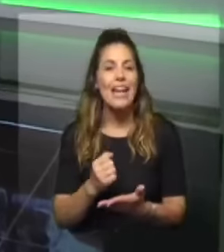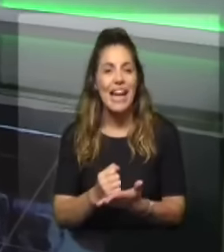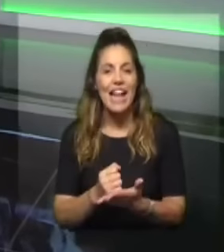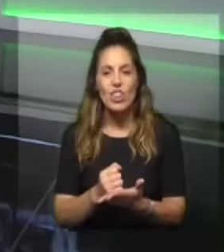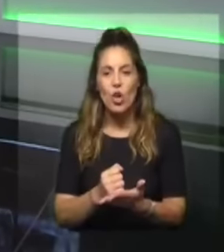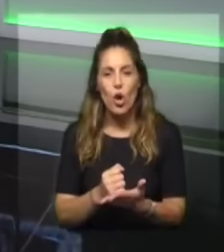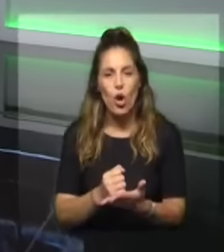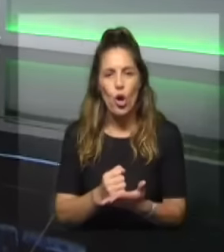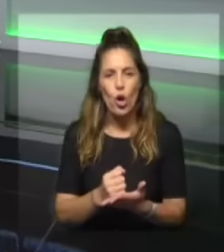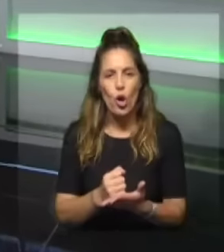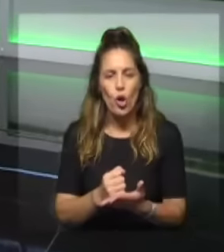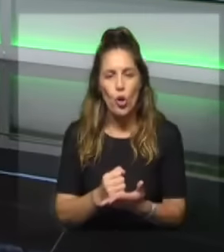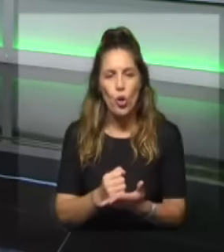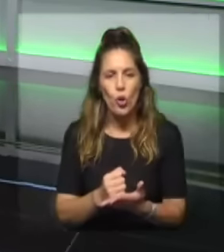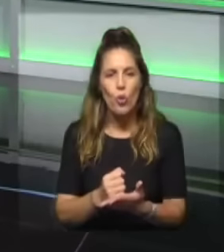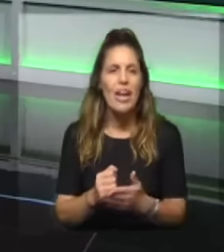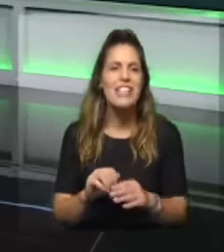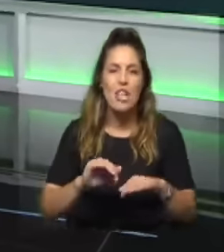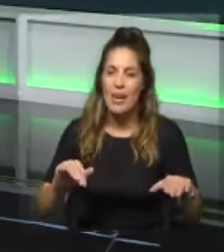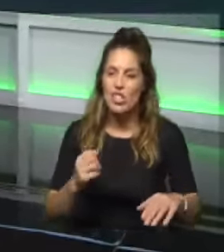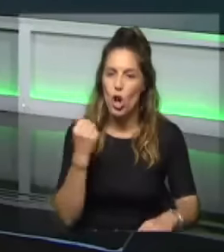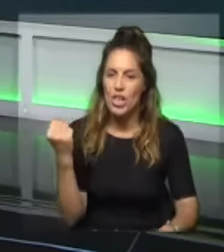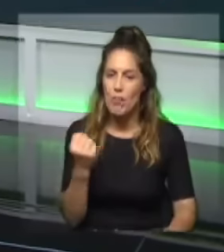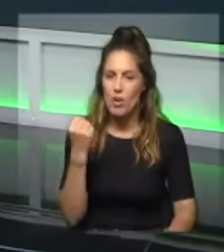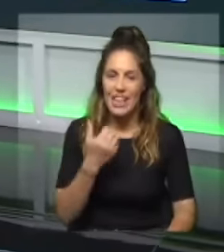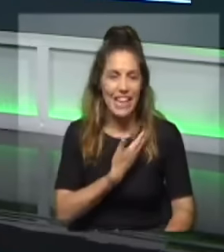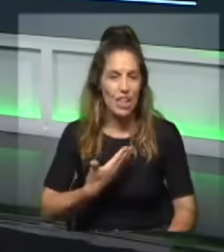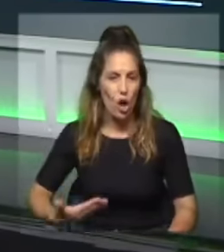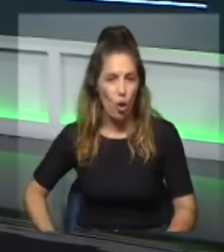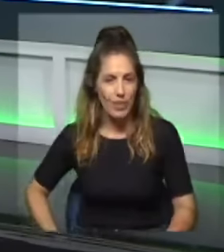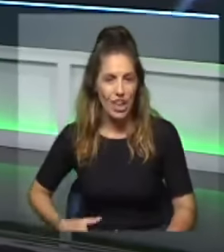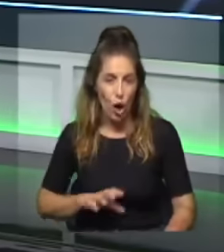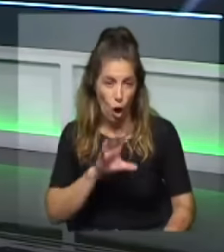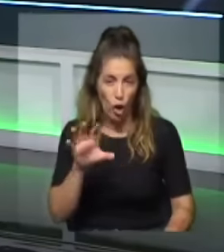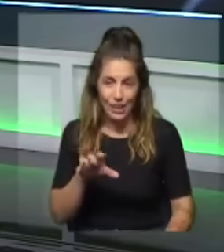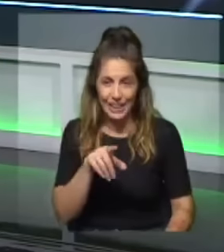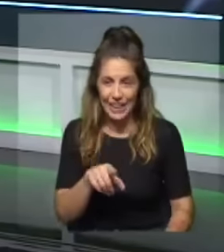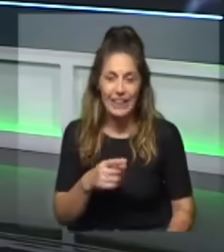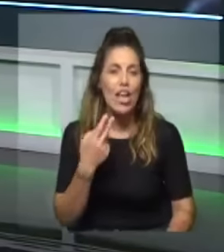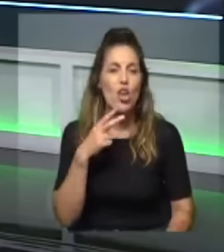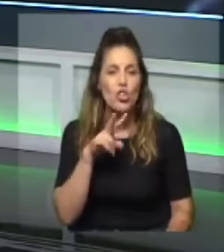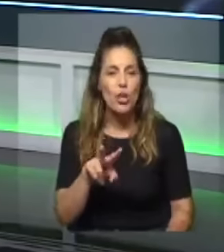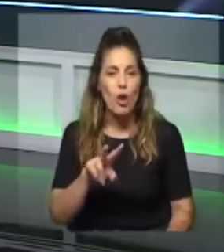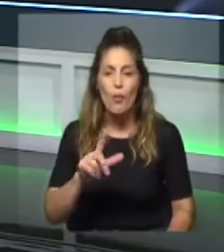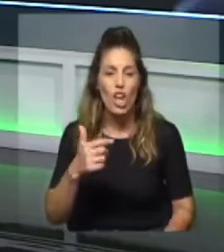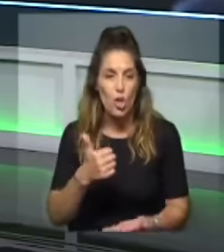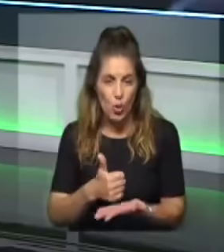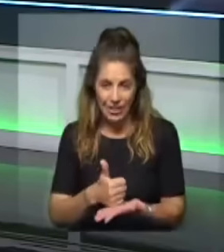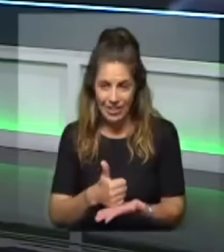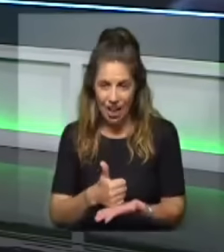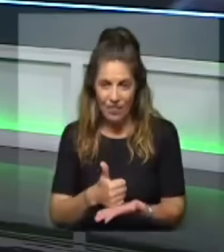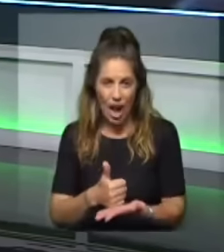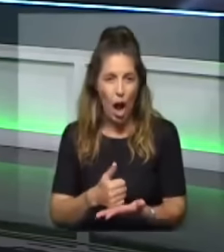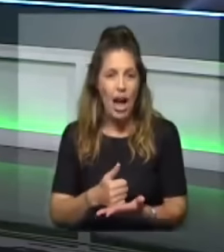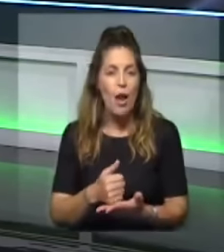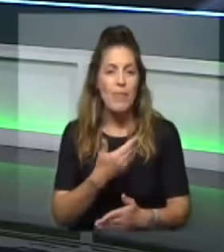definitivamente Bueno una separación importante entre los gobiernos del continente y eso se vio reflejado por la ausencia de los presidentes de